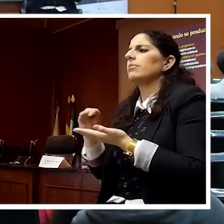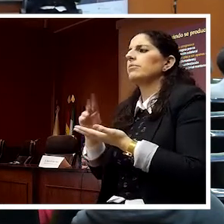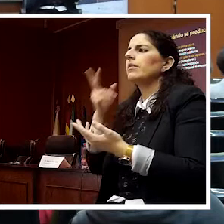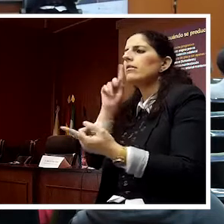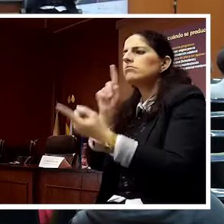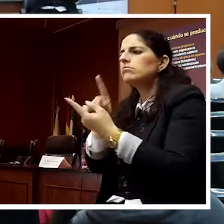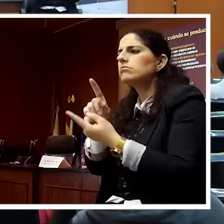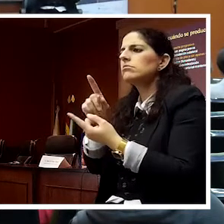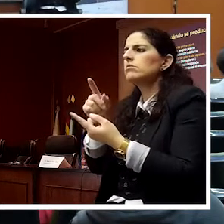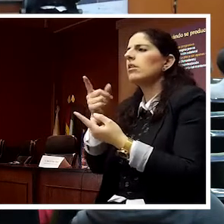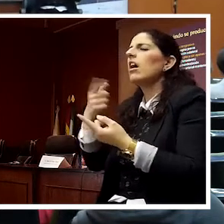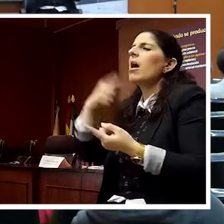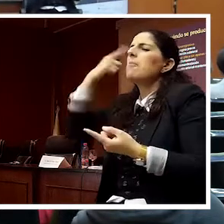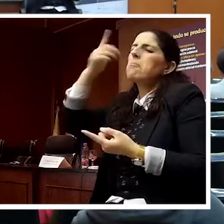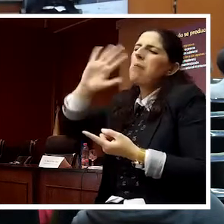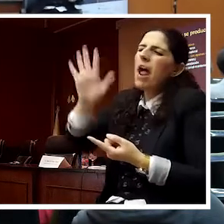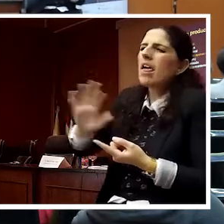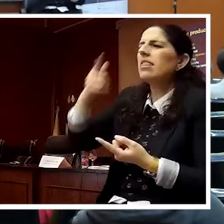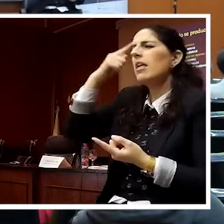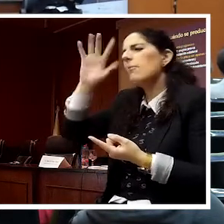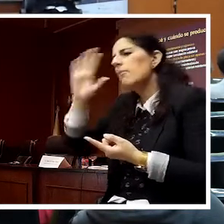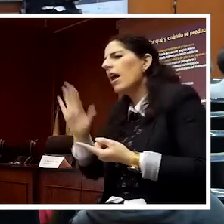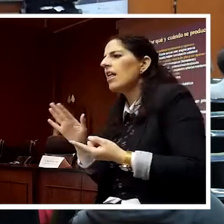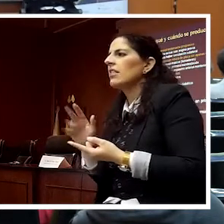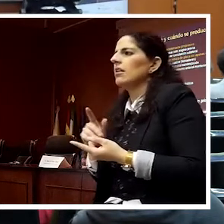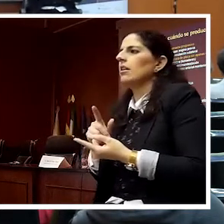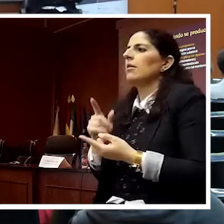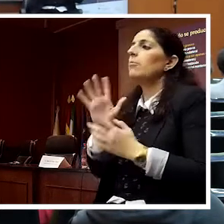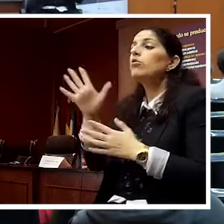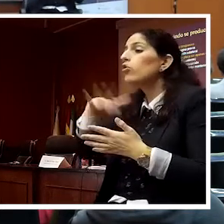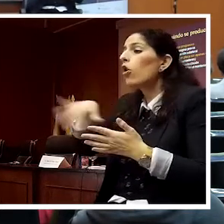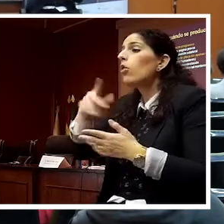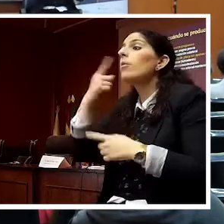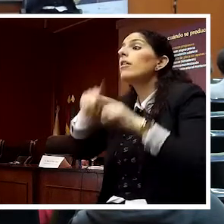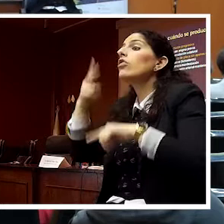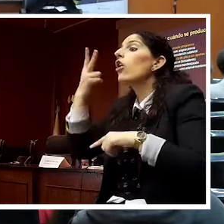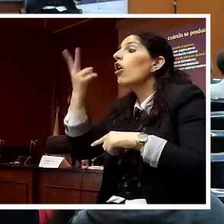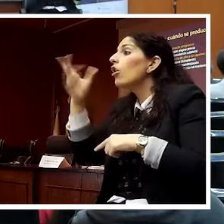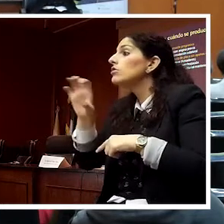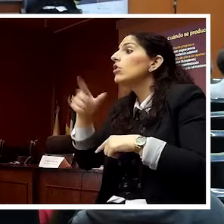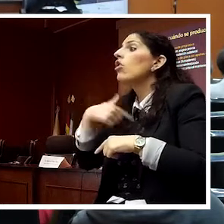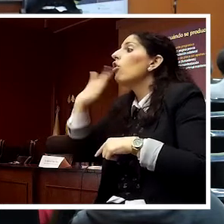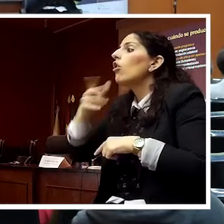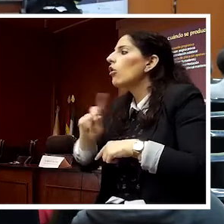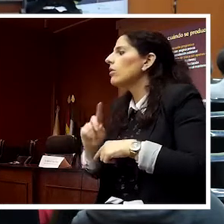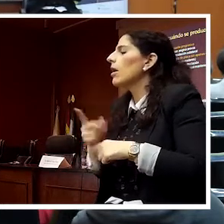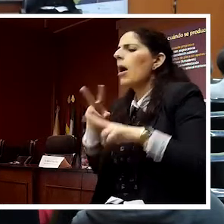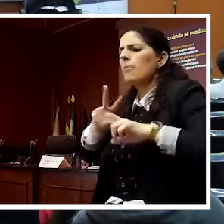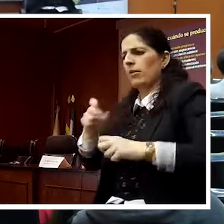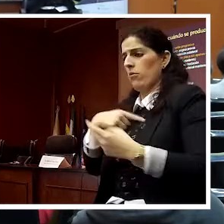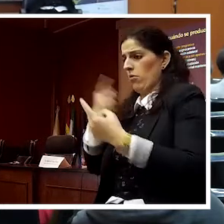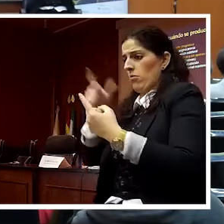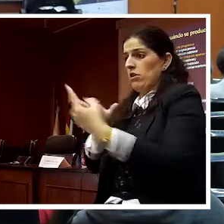un montón de suposiciones, ¿no? Porque todo va a depender de dos cuestiones desconocidas, en principio, cuando estamos ante